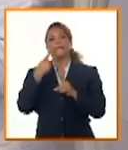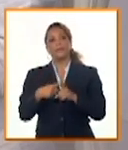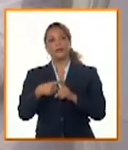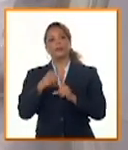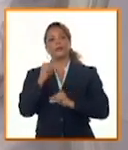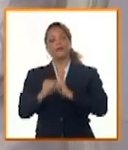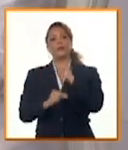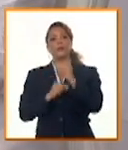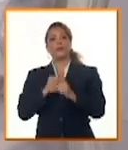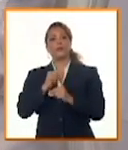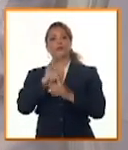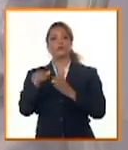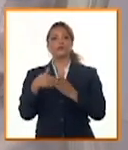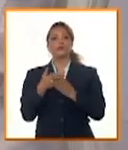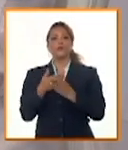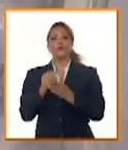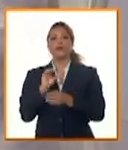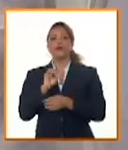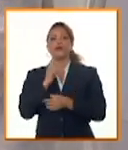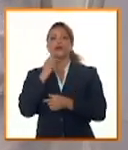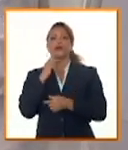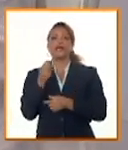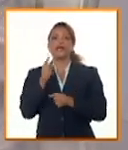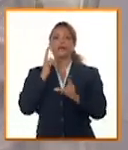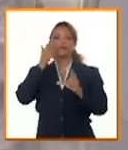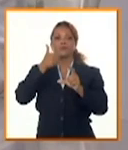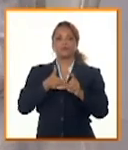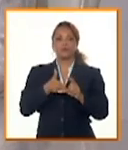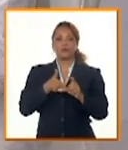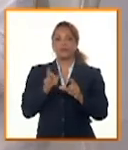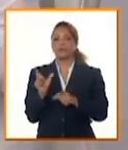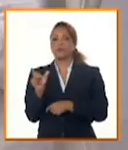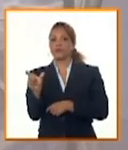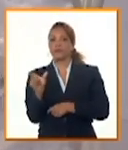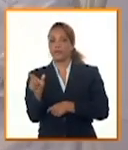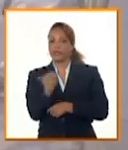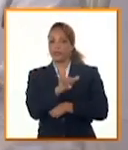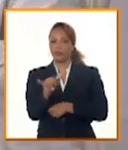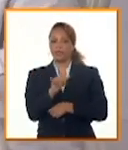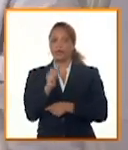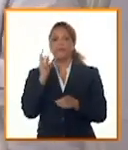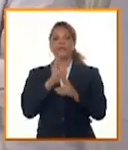próximos días para al cobro del combustible con medios de pago electrónico